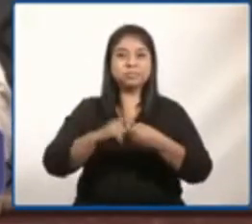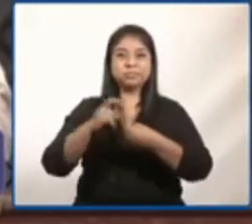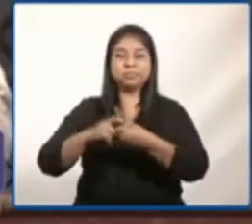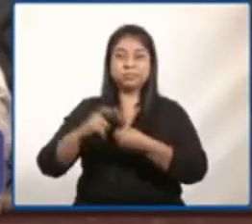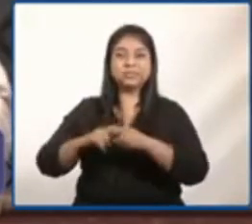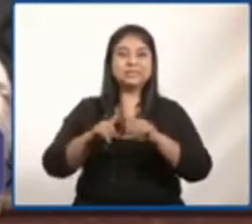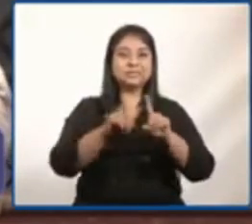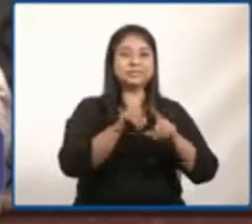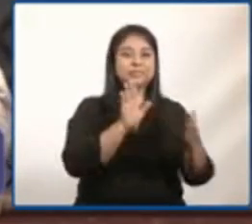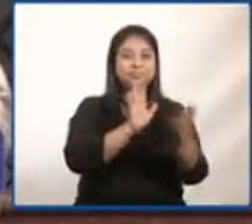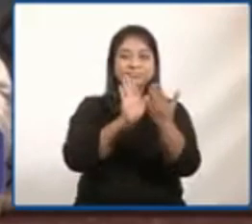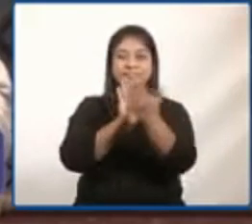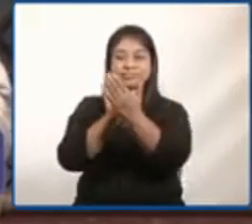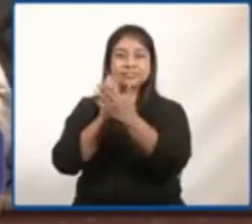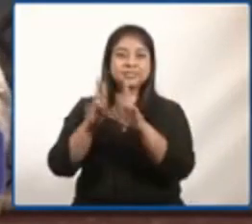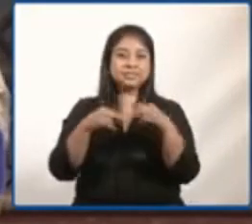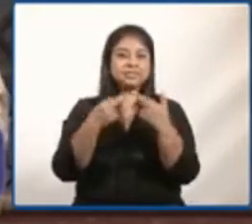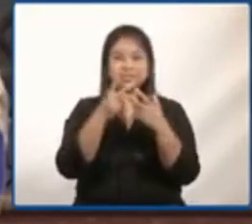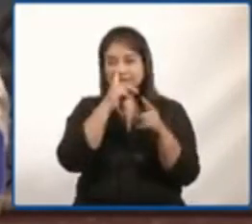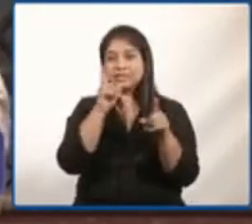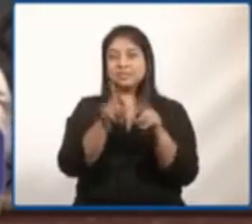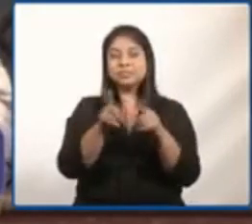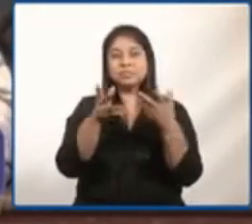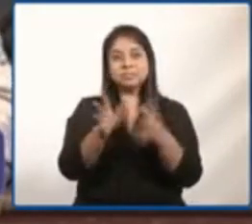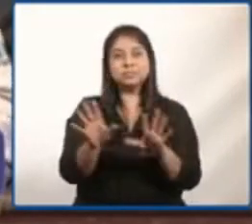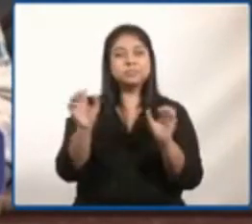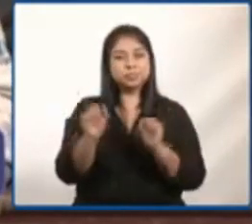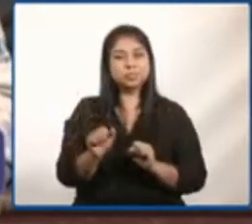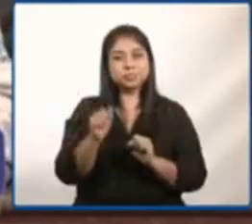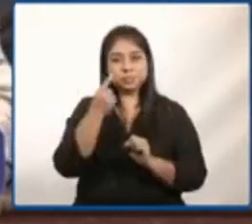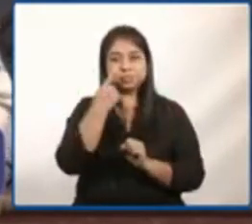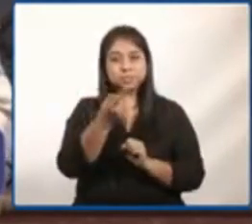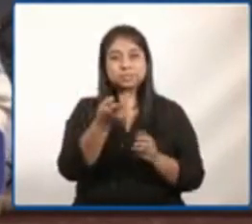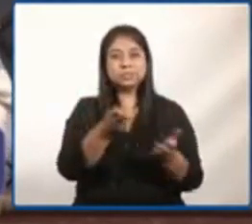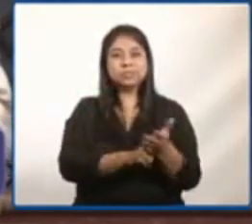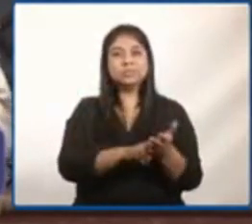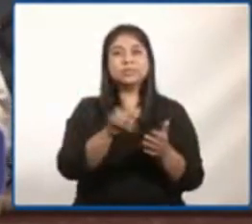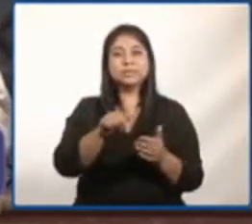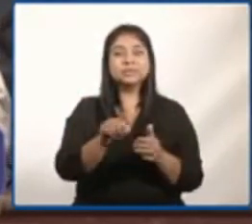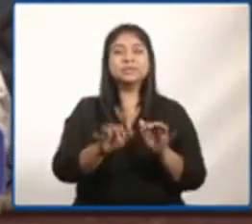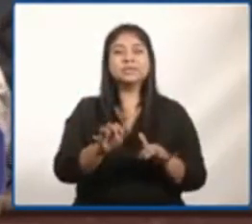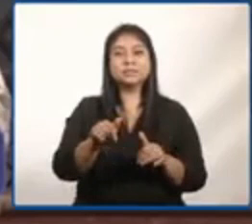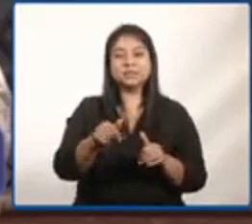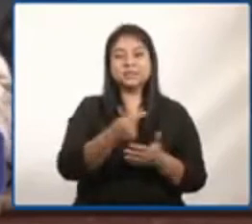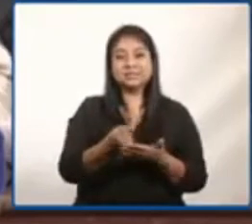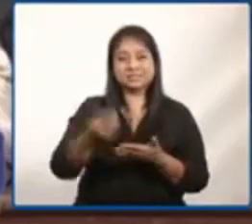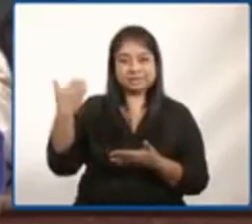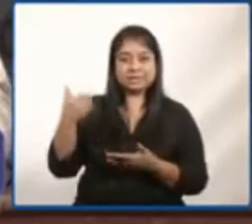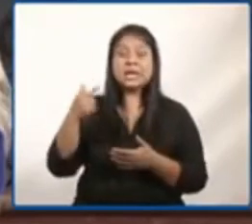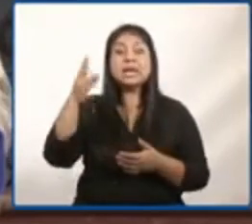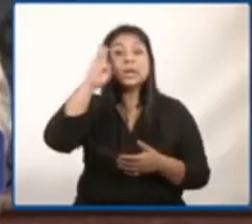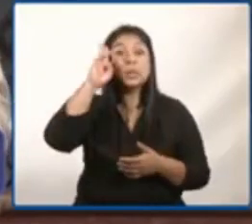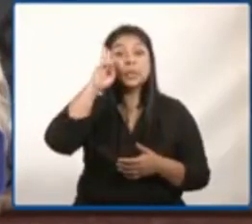diferentes acercamientos y reuniones para poder implementar nuevamente este SINAPRECE. Recordemos, el año pasado, por las